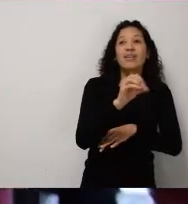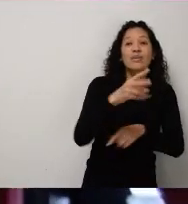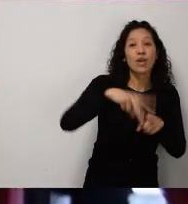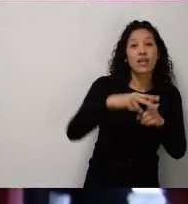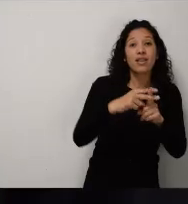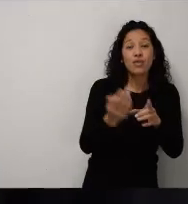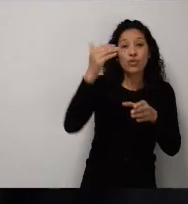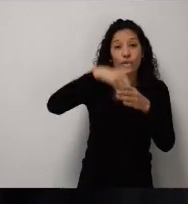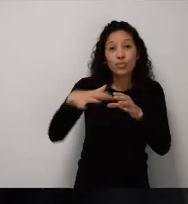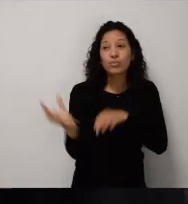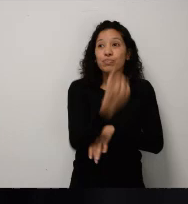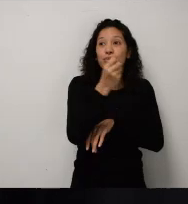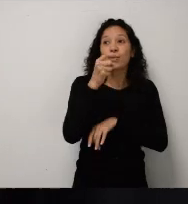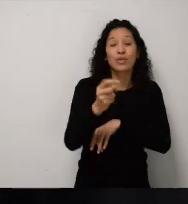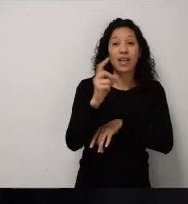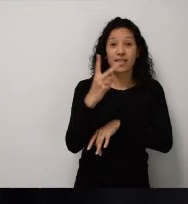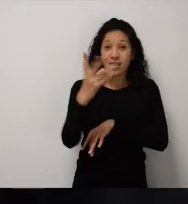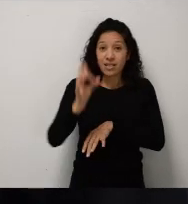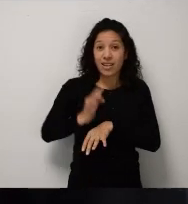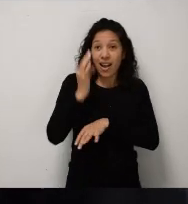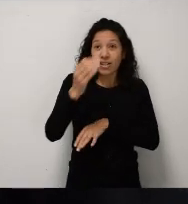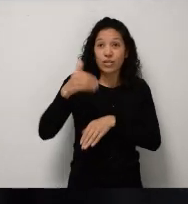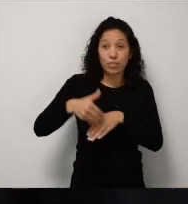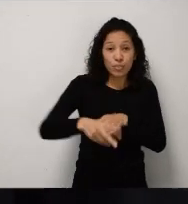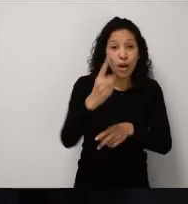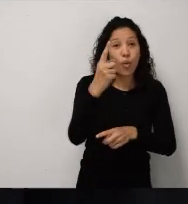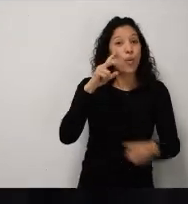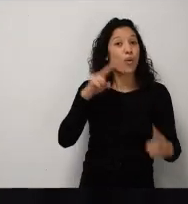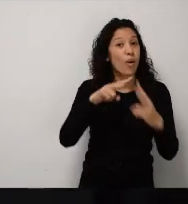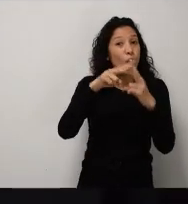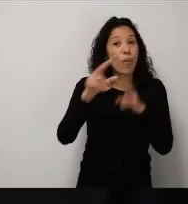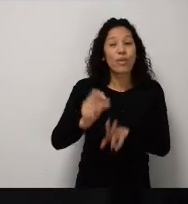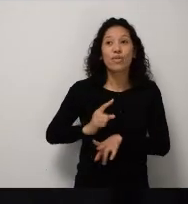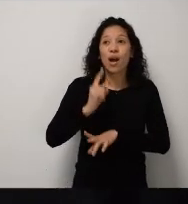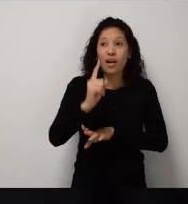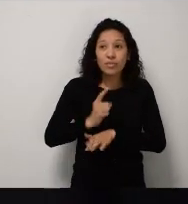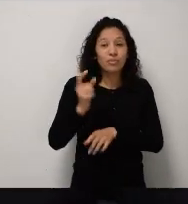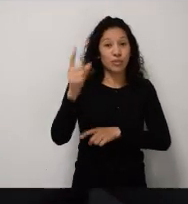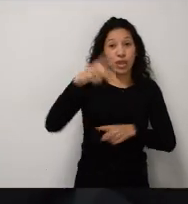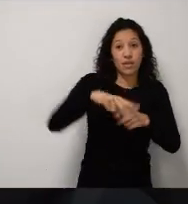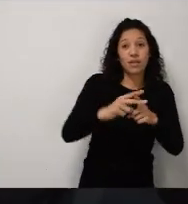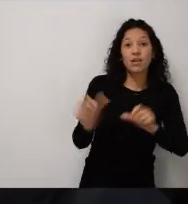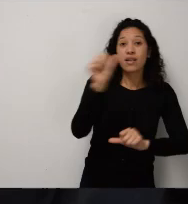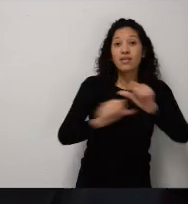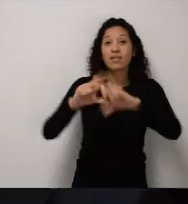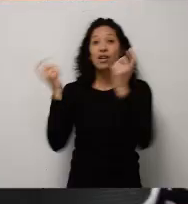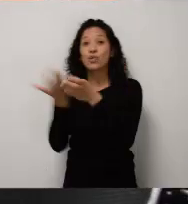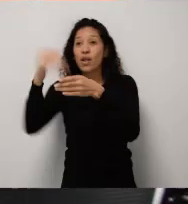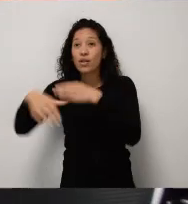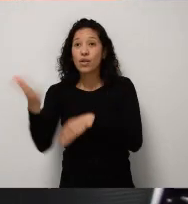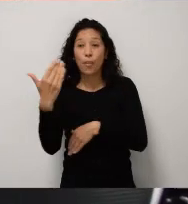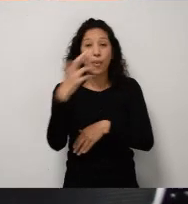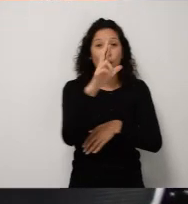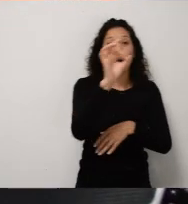que se llama Tecnologías para la Inclusión, hace 3 años nosotros estamos haciendo un encuentro anual para que la tecnología y la ciencia pueda estar en la sociedad.